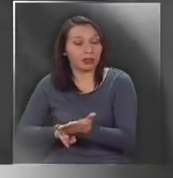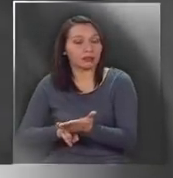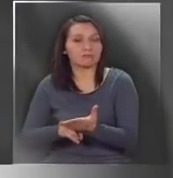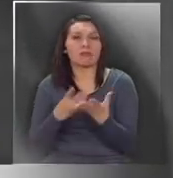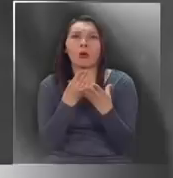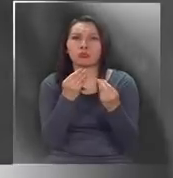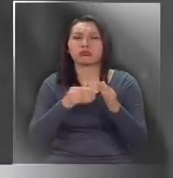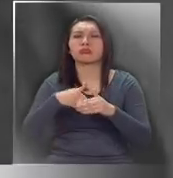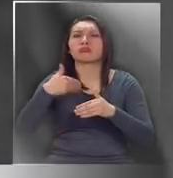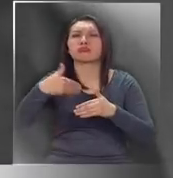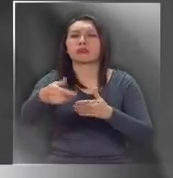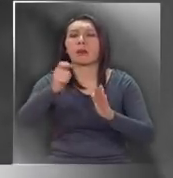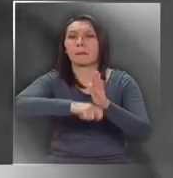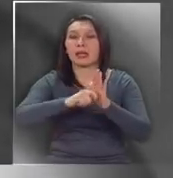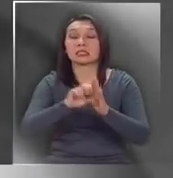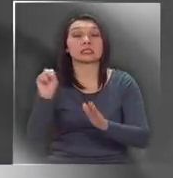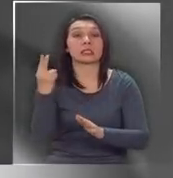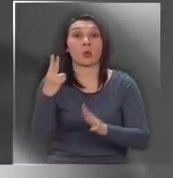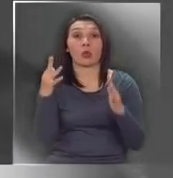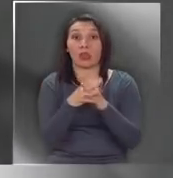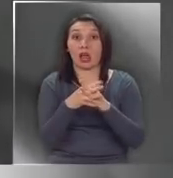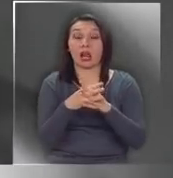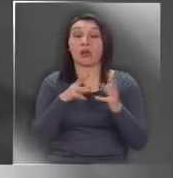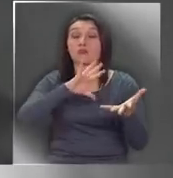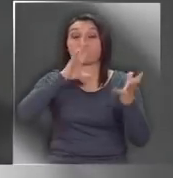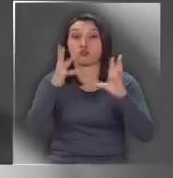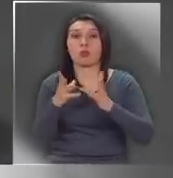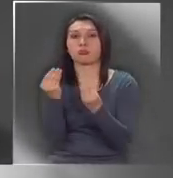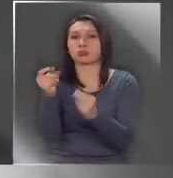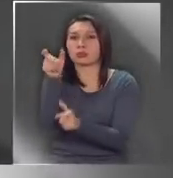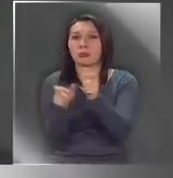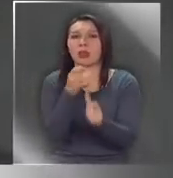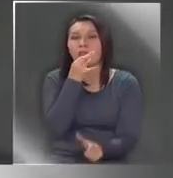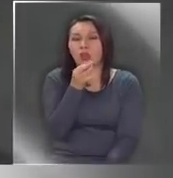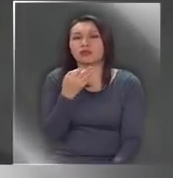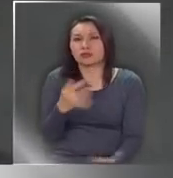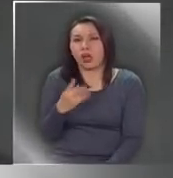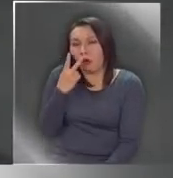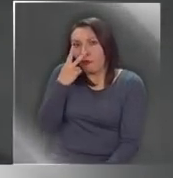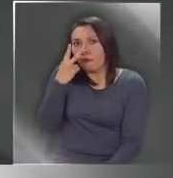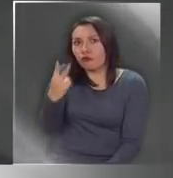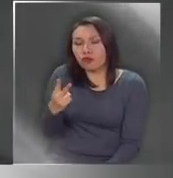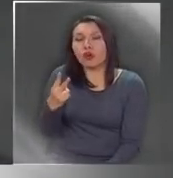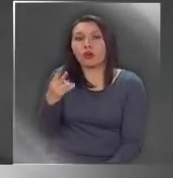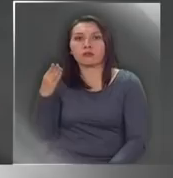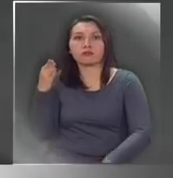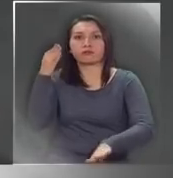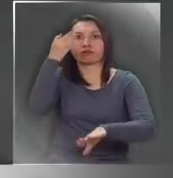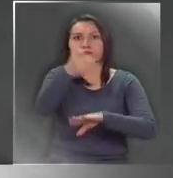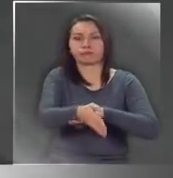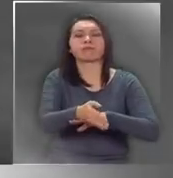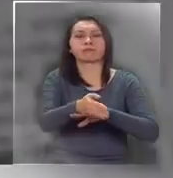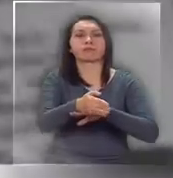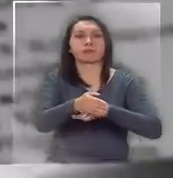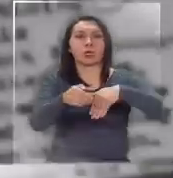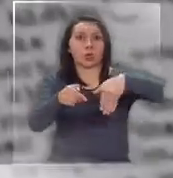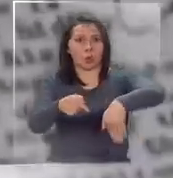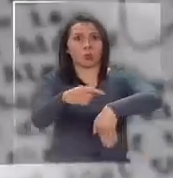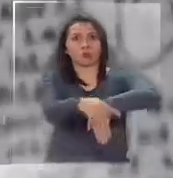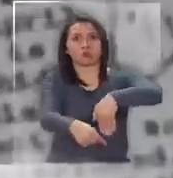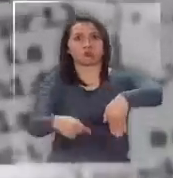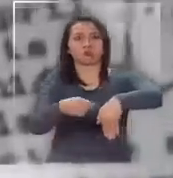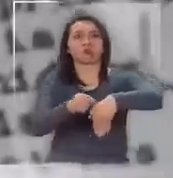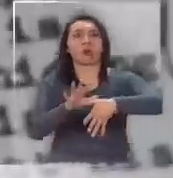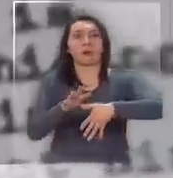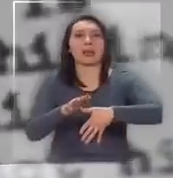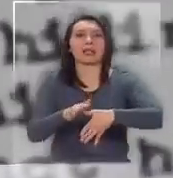Muchos meses después de la Segunda Guerra, muchas personas aseguraron haber visto a Hitler viajando a Sudamérica. El Führer